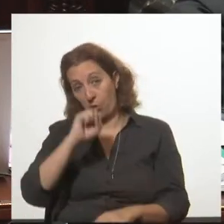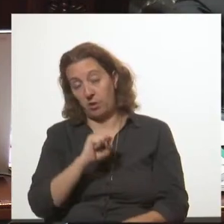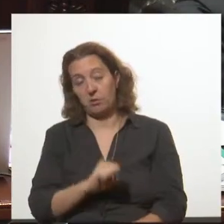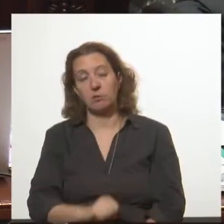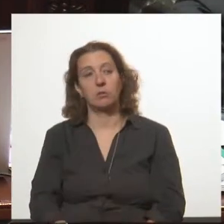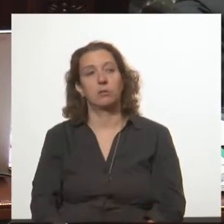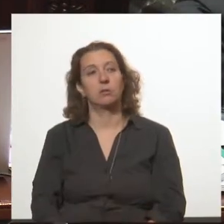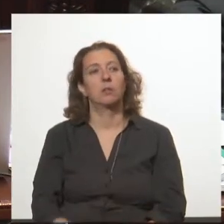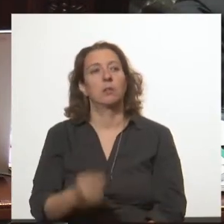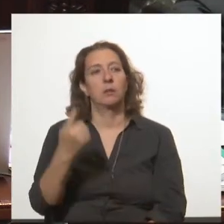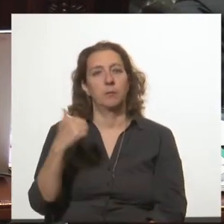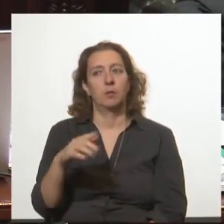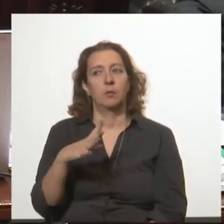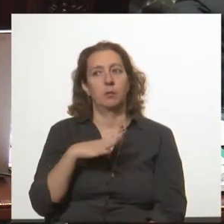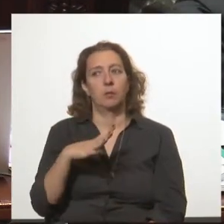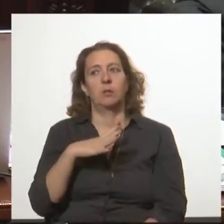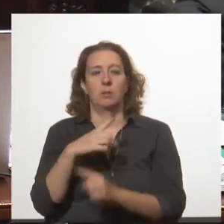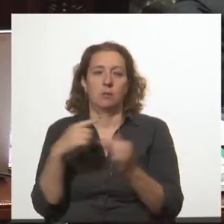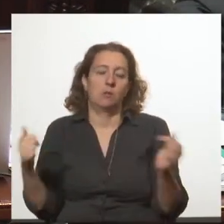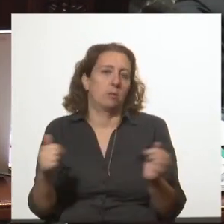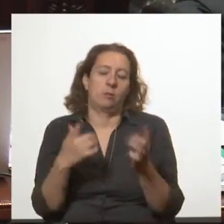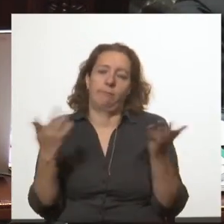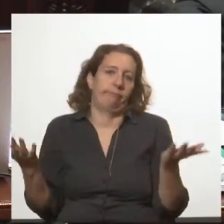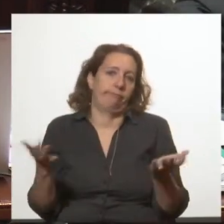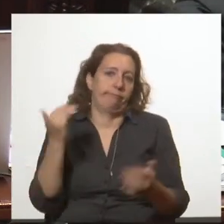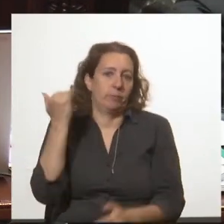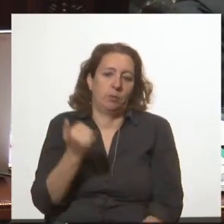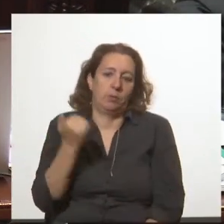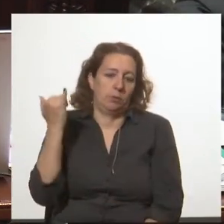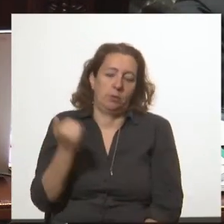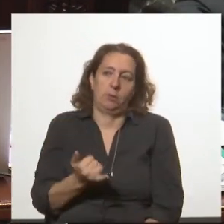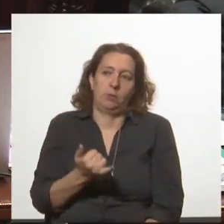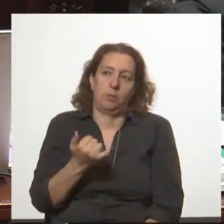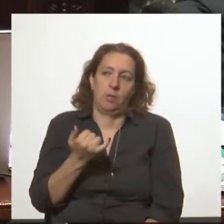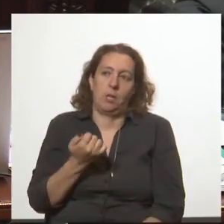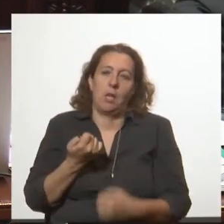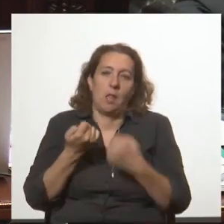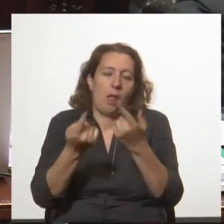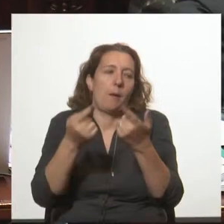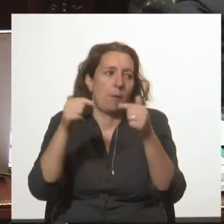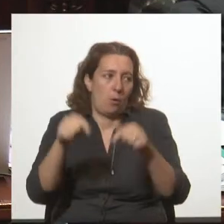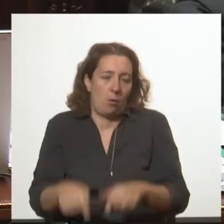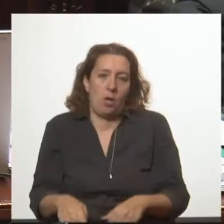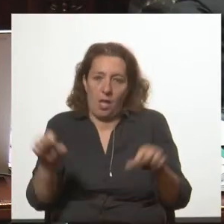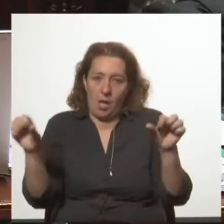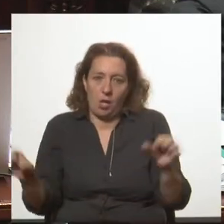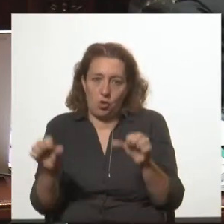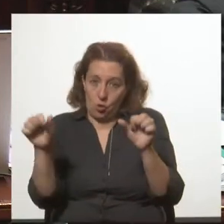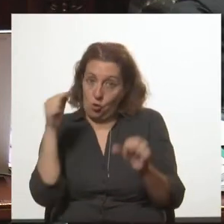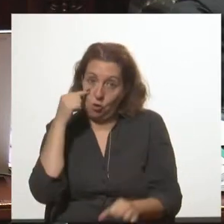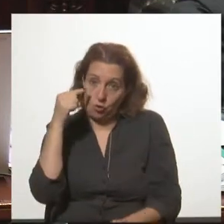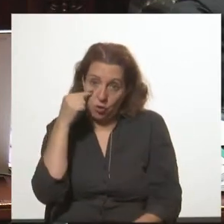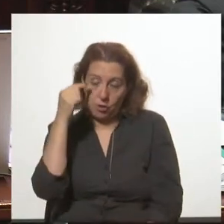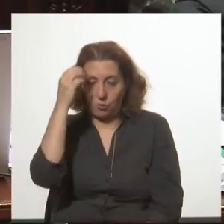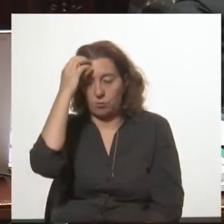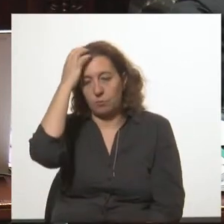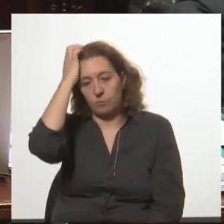pero en cosas que naturalmente las damos hoy como como hechos conocidos